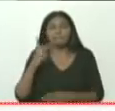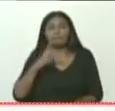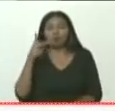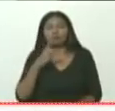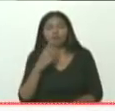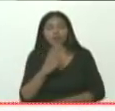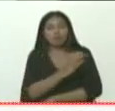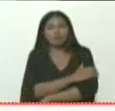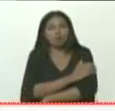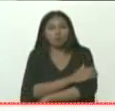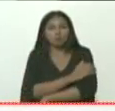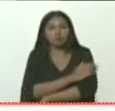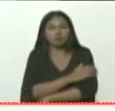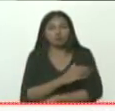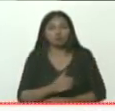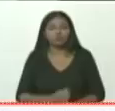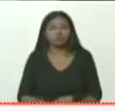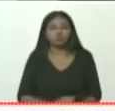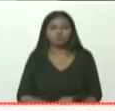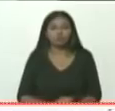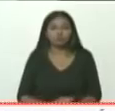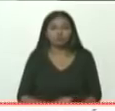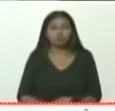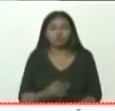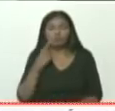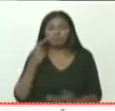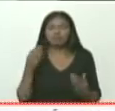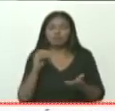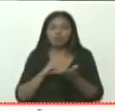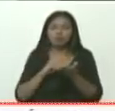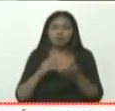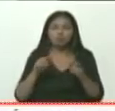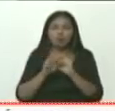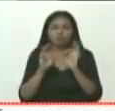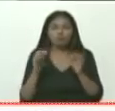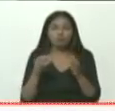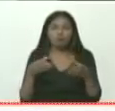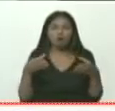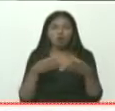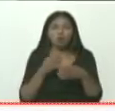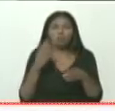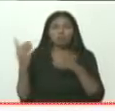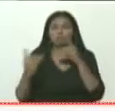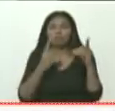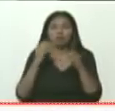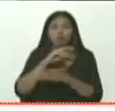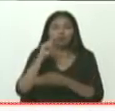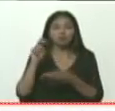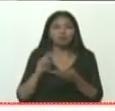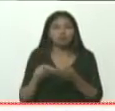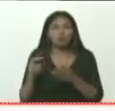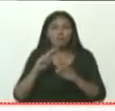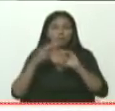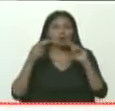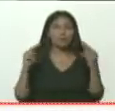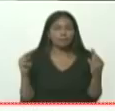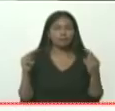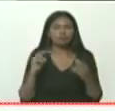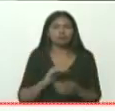de la oposición en el marco del establecimiento de una mesa de diálogo nacional por la